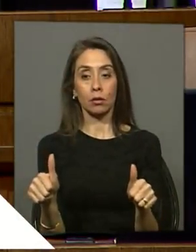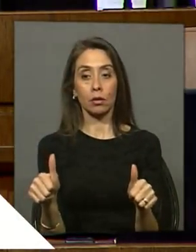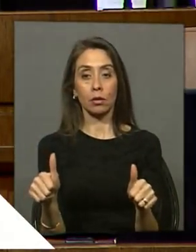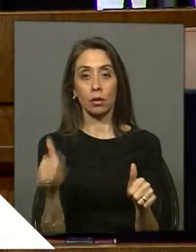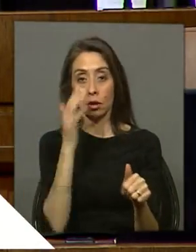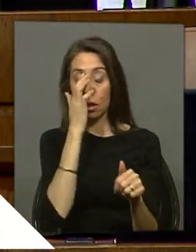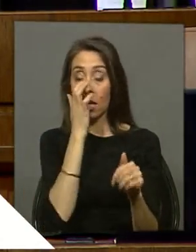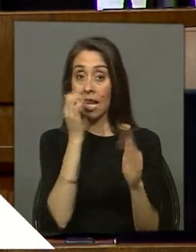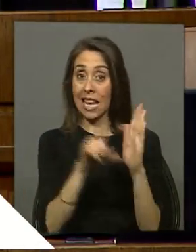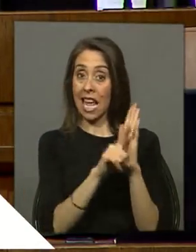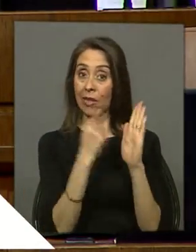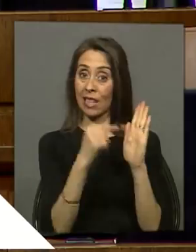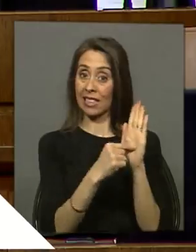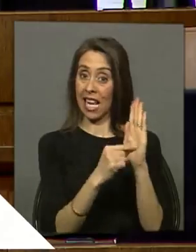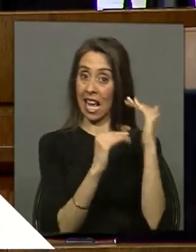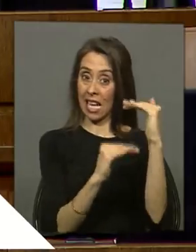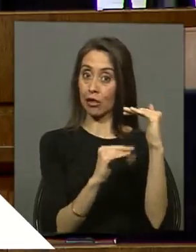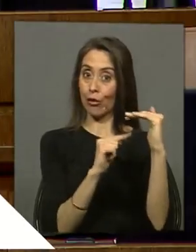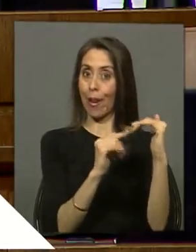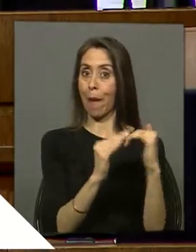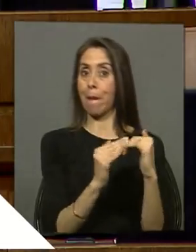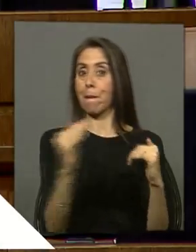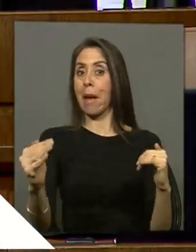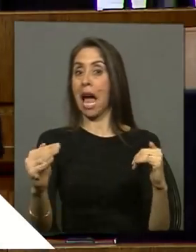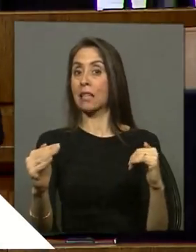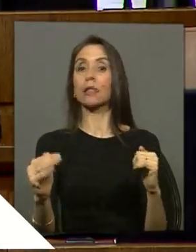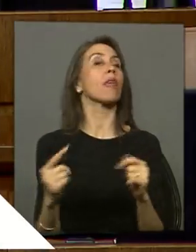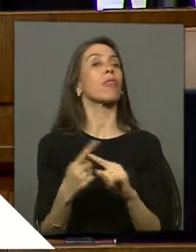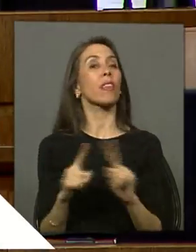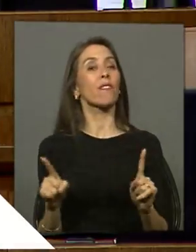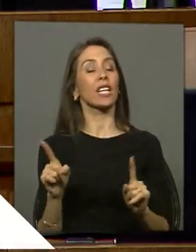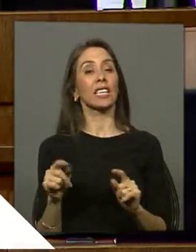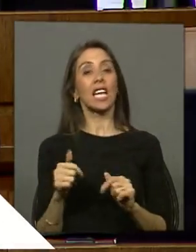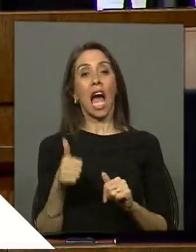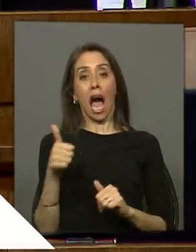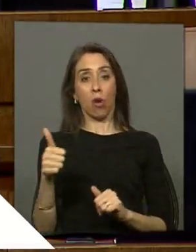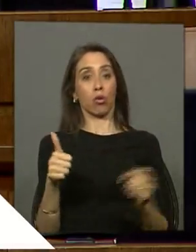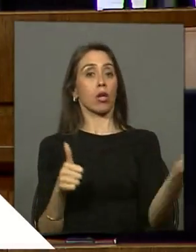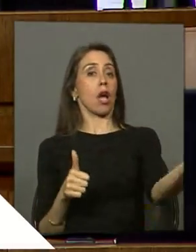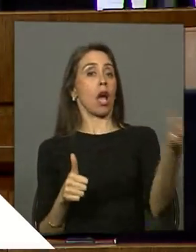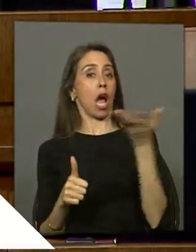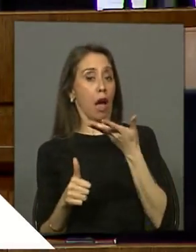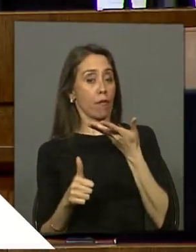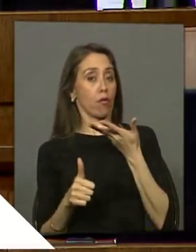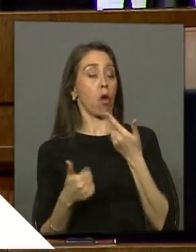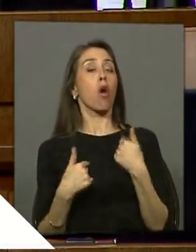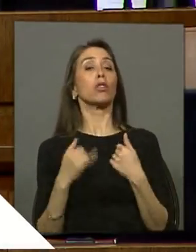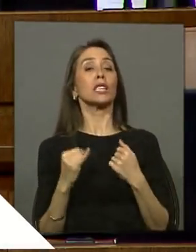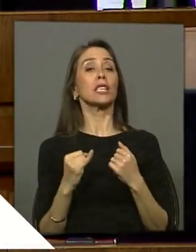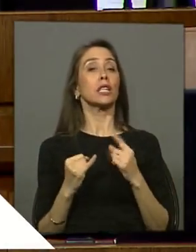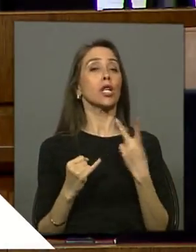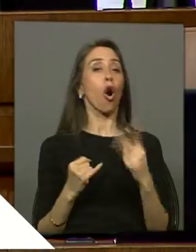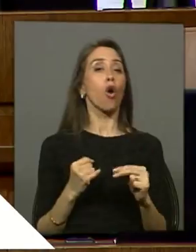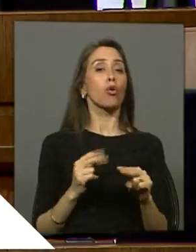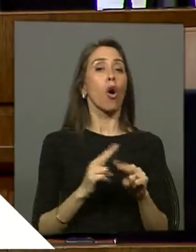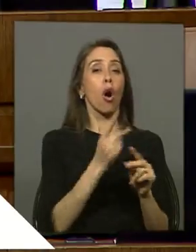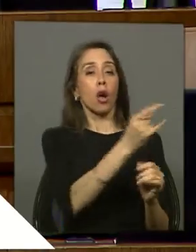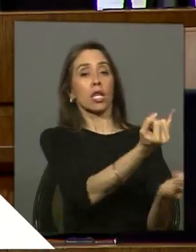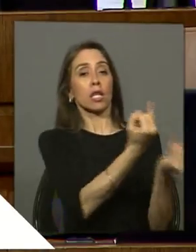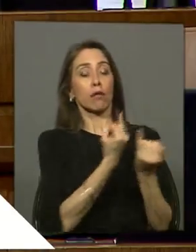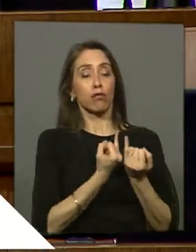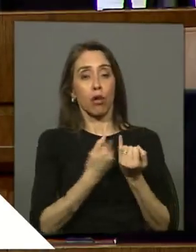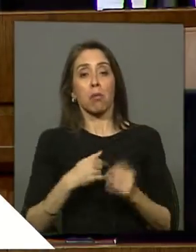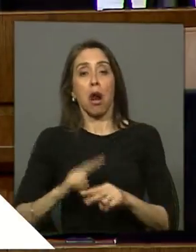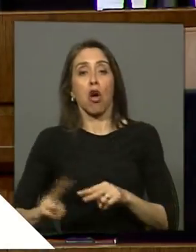que incluso le correspondía pero una cuestión distinta es si la autoridad competente toma o no toma lo que se le informa